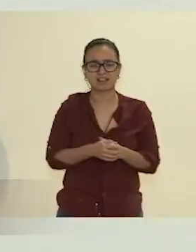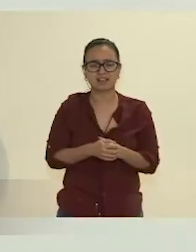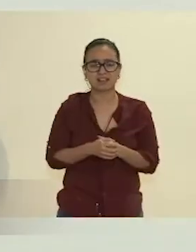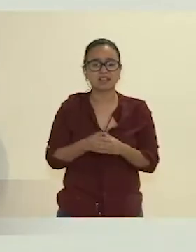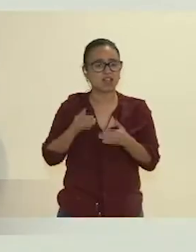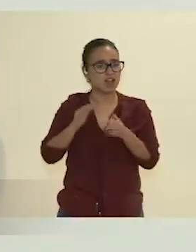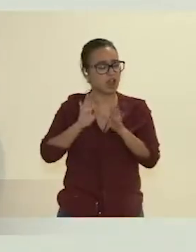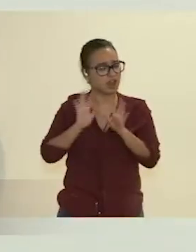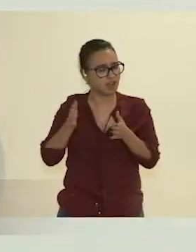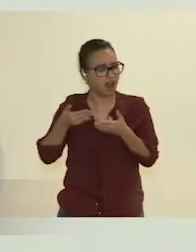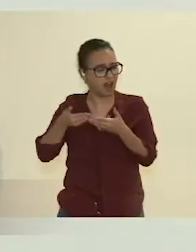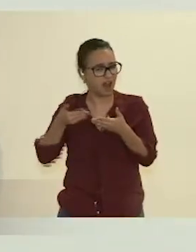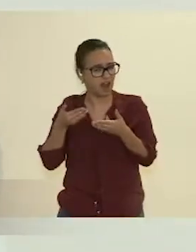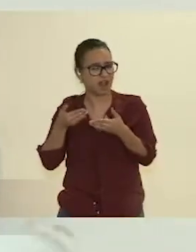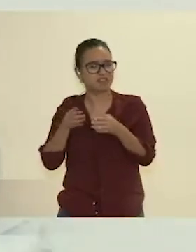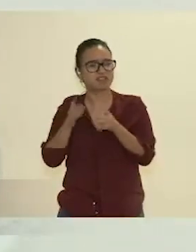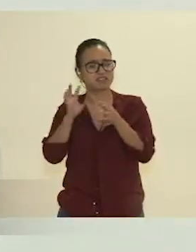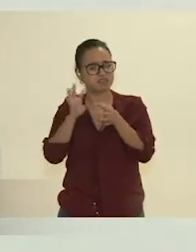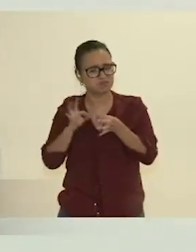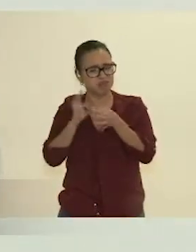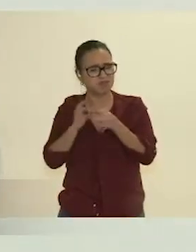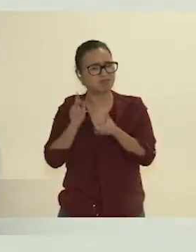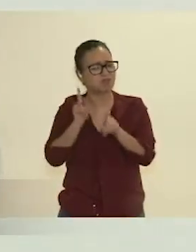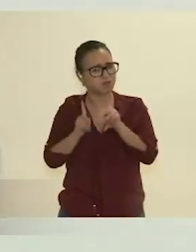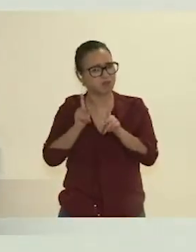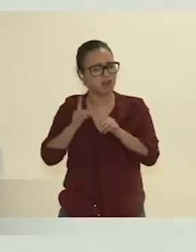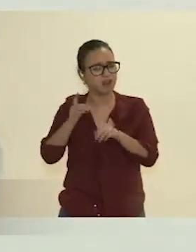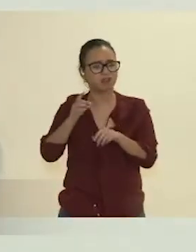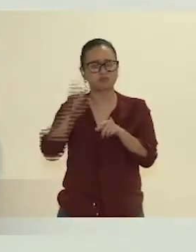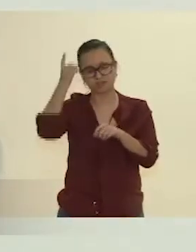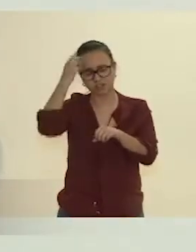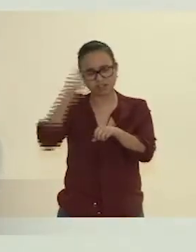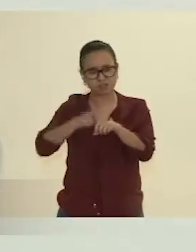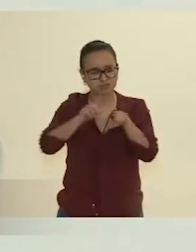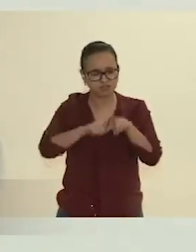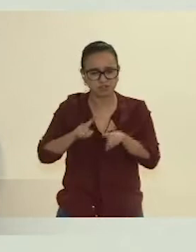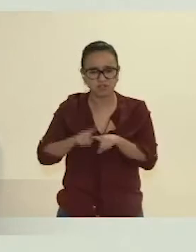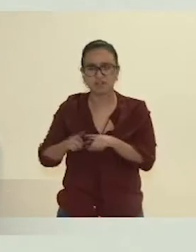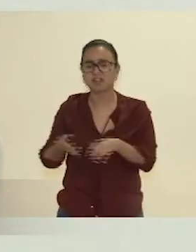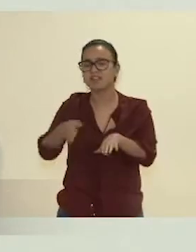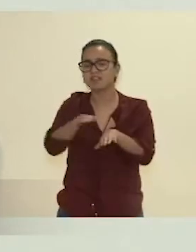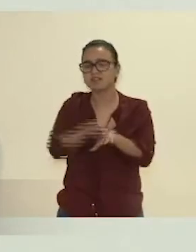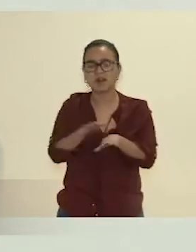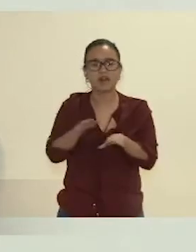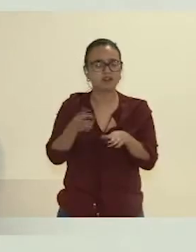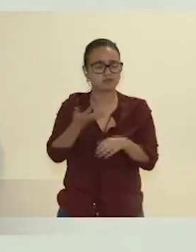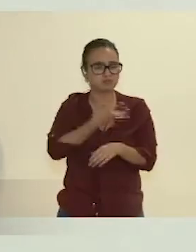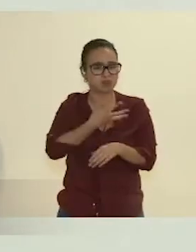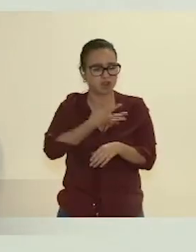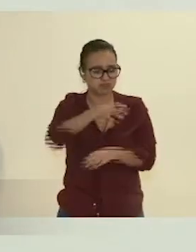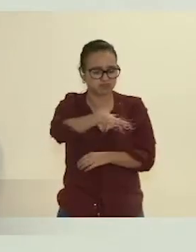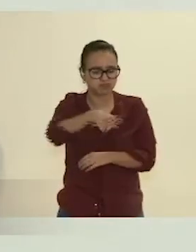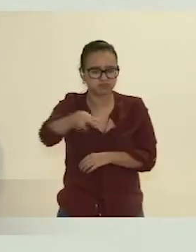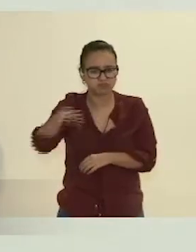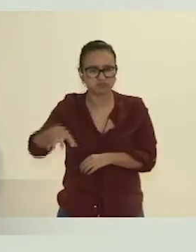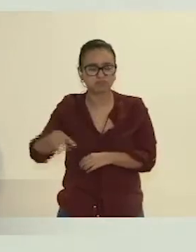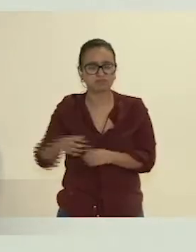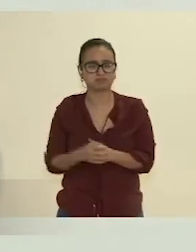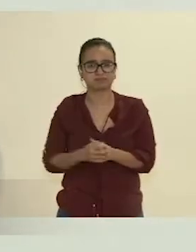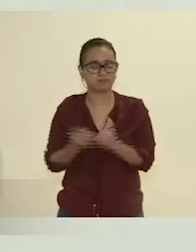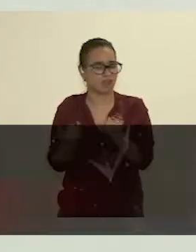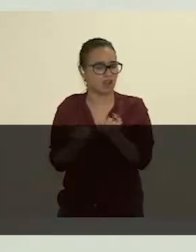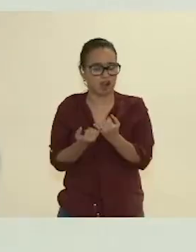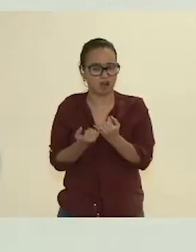directores regionales de las diferentes bancos e instituciones bancarias que existen. Lo